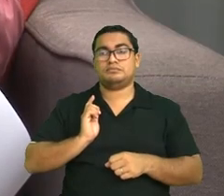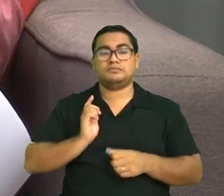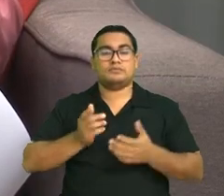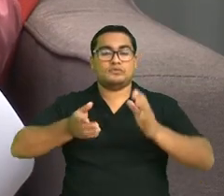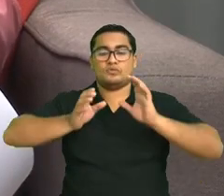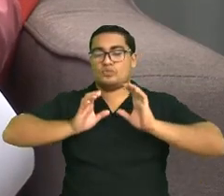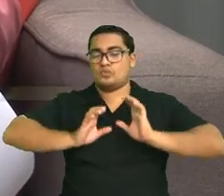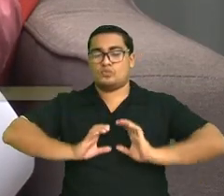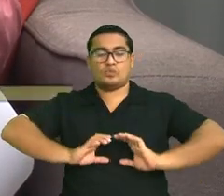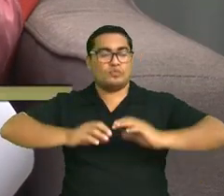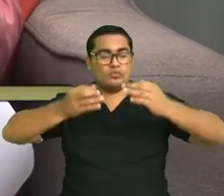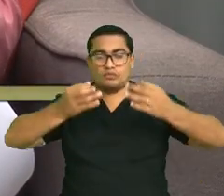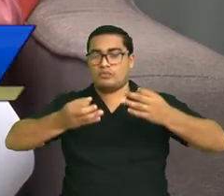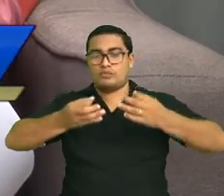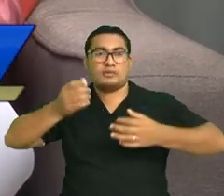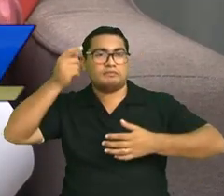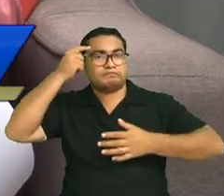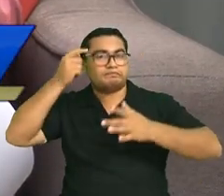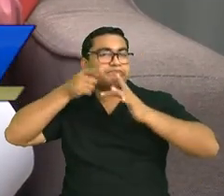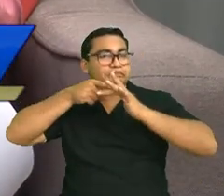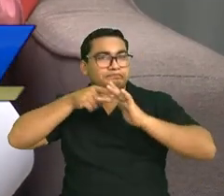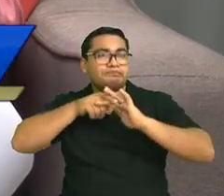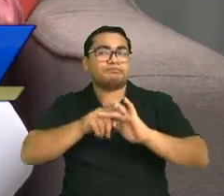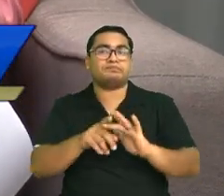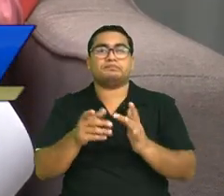psicomotor, desde el punto de vista físico,